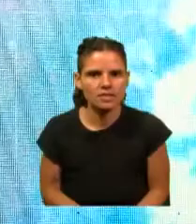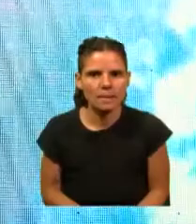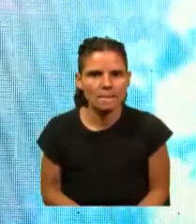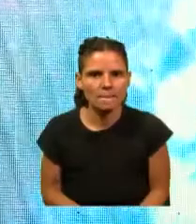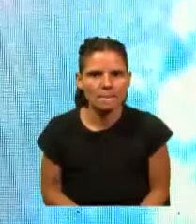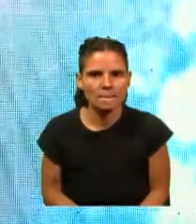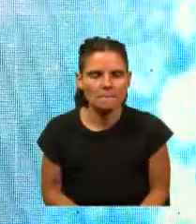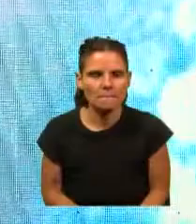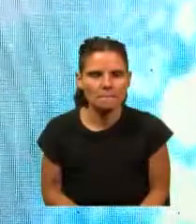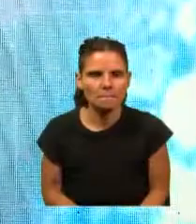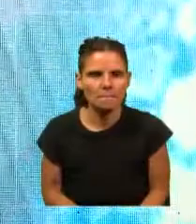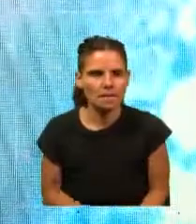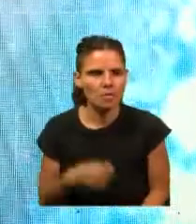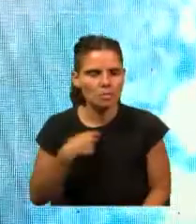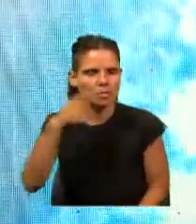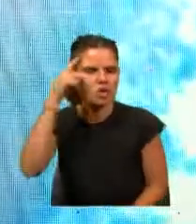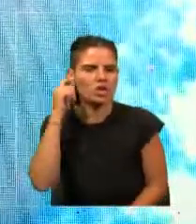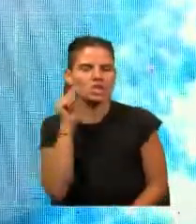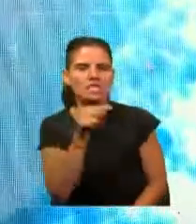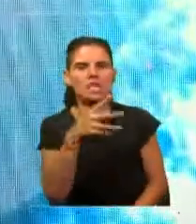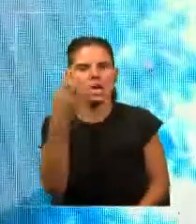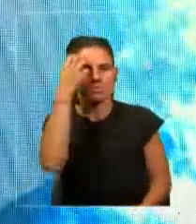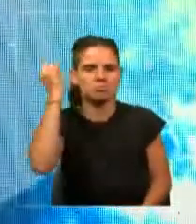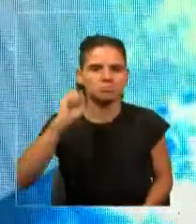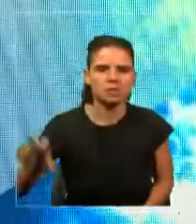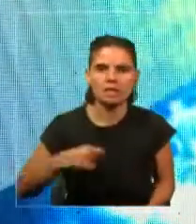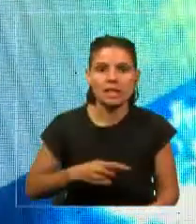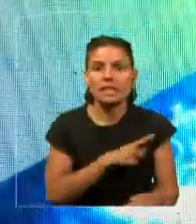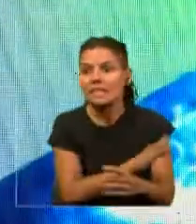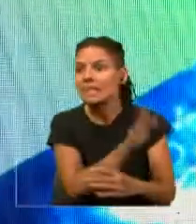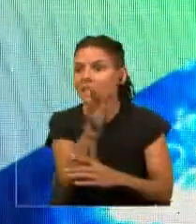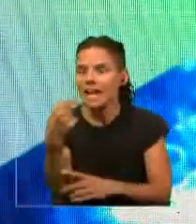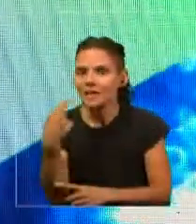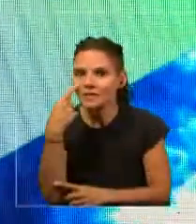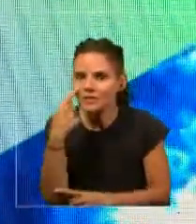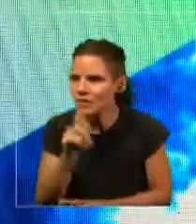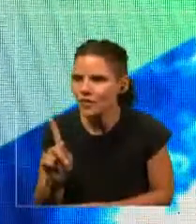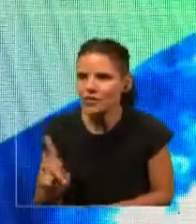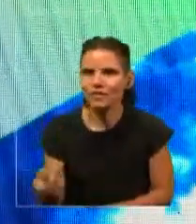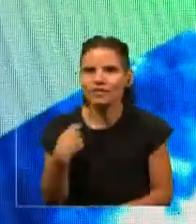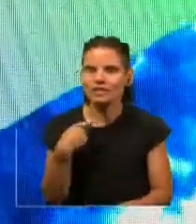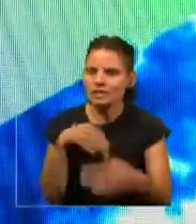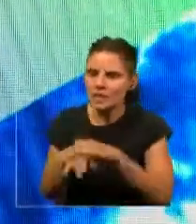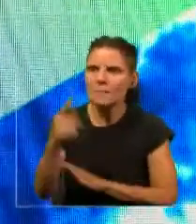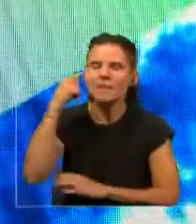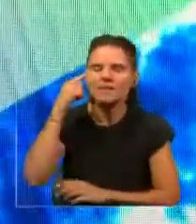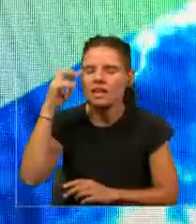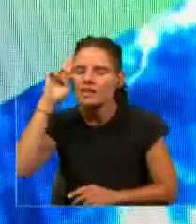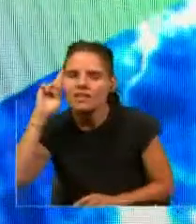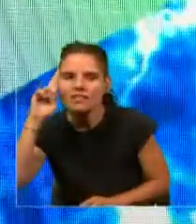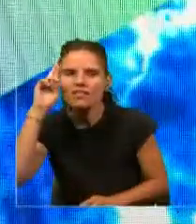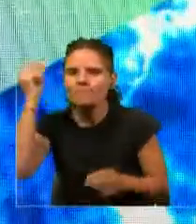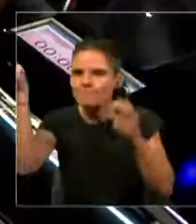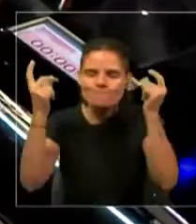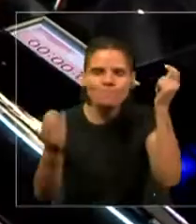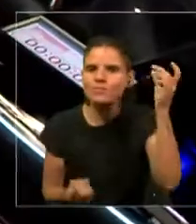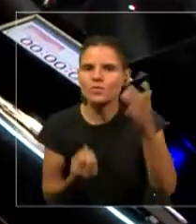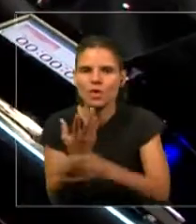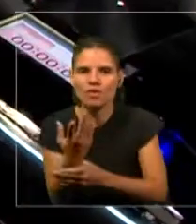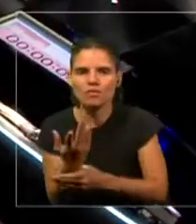sus propias creencias, ir hacia lo desconocido, pensar lo que uno no pensaba, conocer lo que uno no conocía. Todo